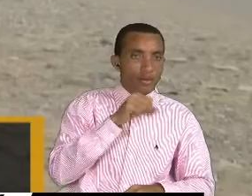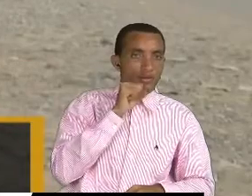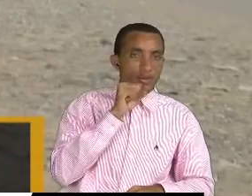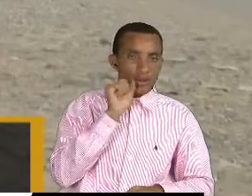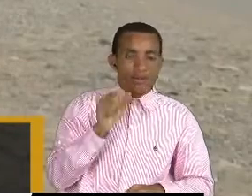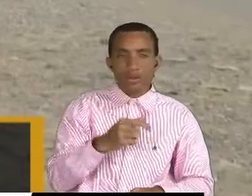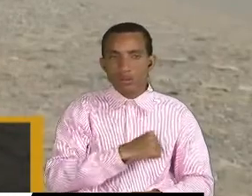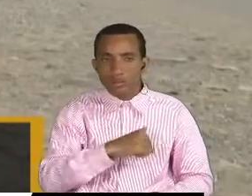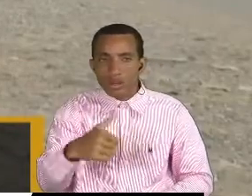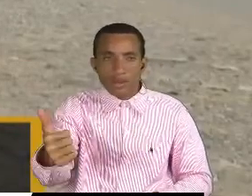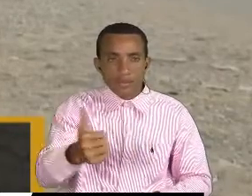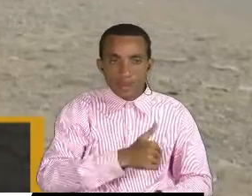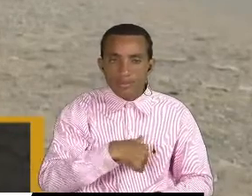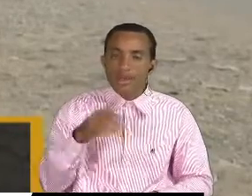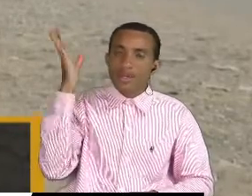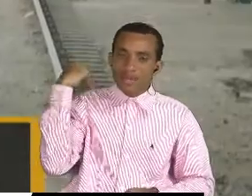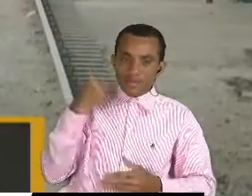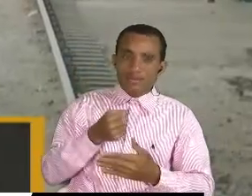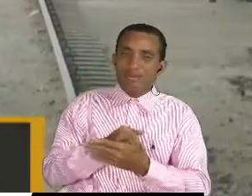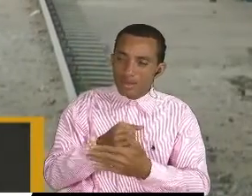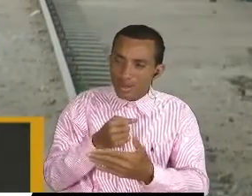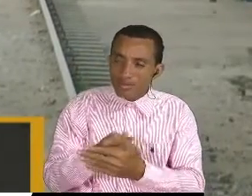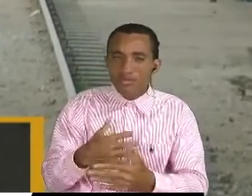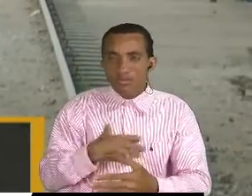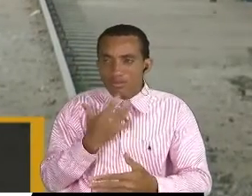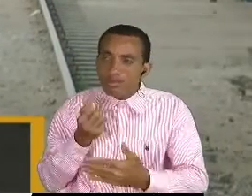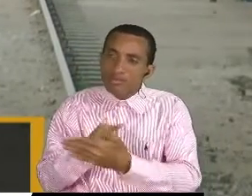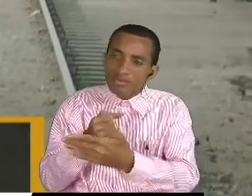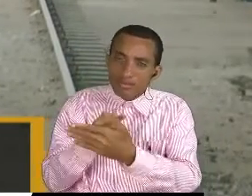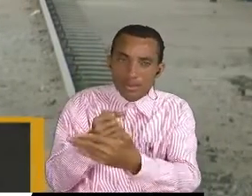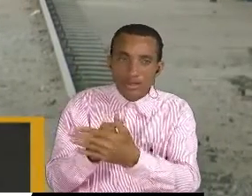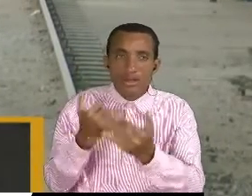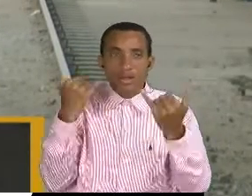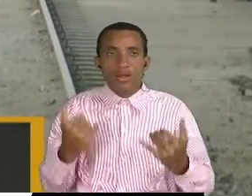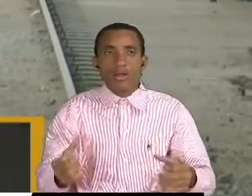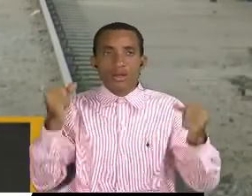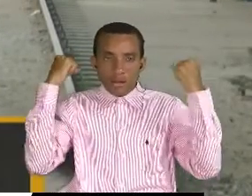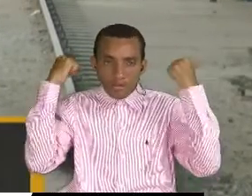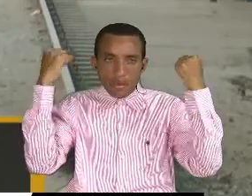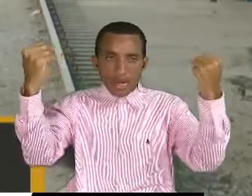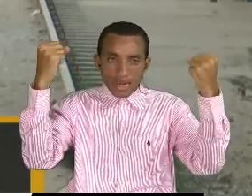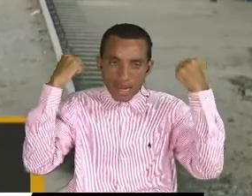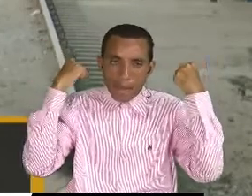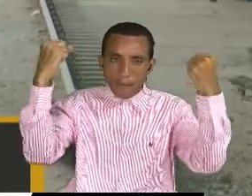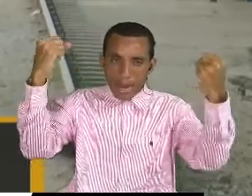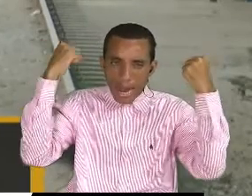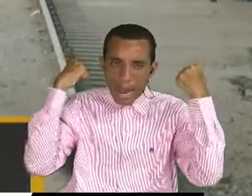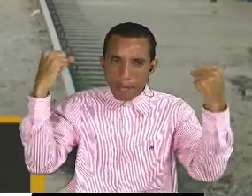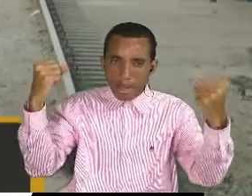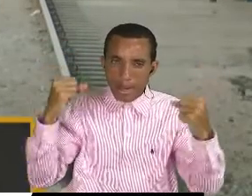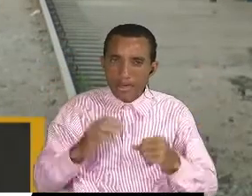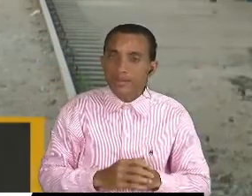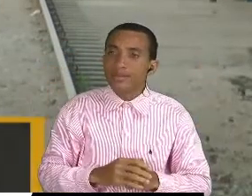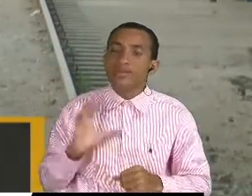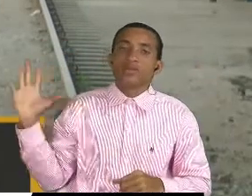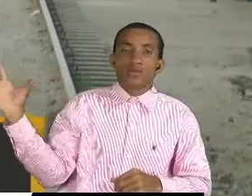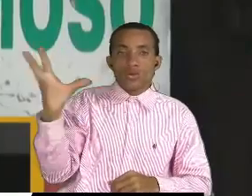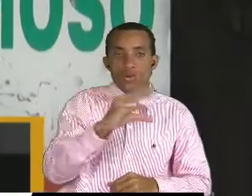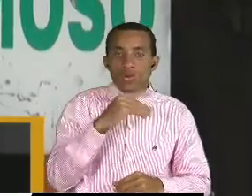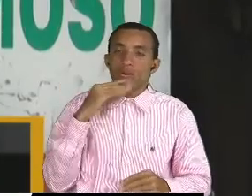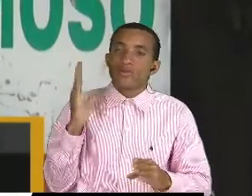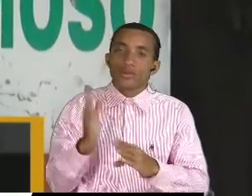Ese reclamo viene de tiempos atrás y hasta ahora ha sido motivo de paros y todo tipo de protestas. Entre tanto, la problemática en